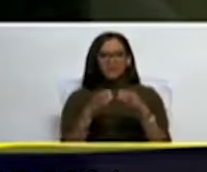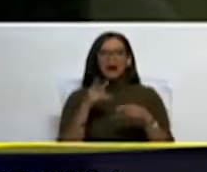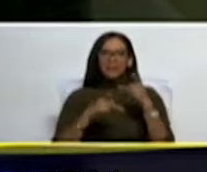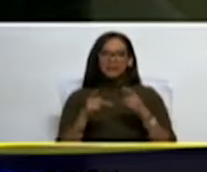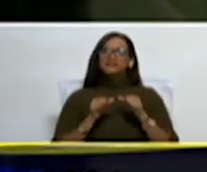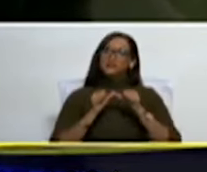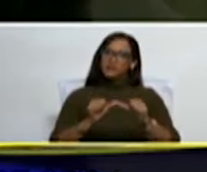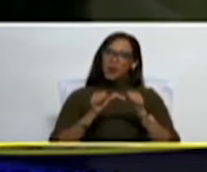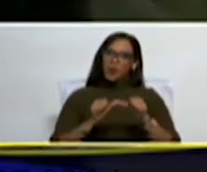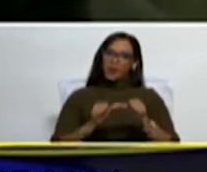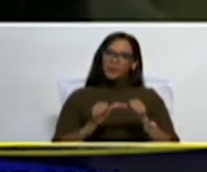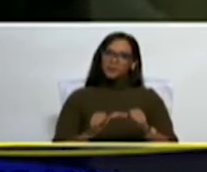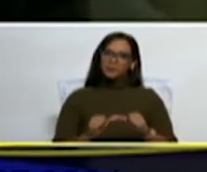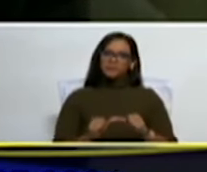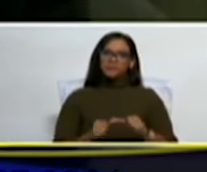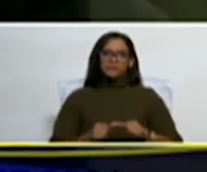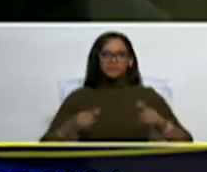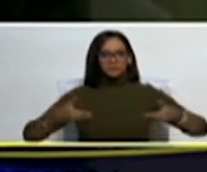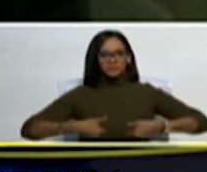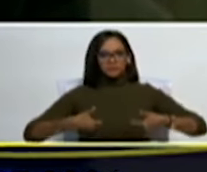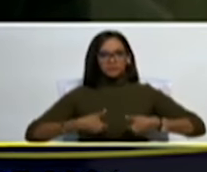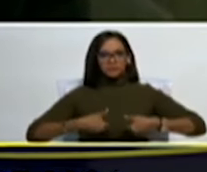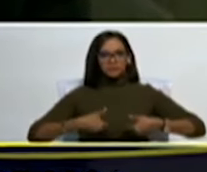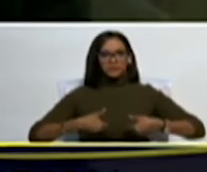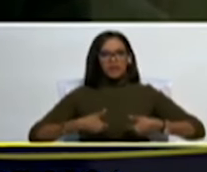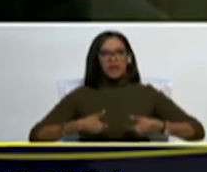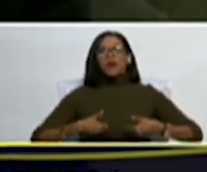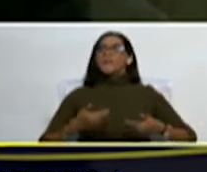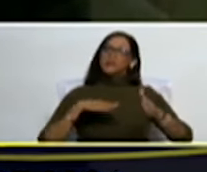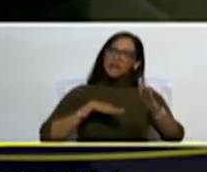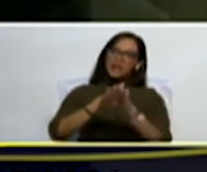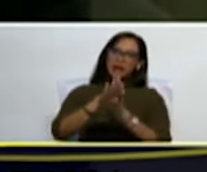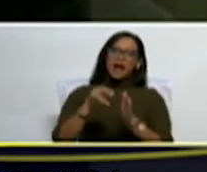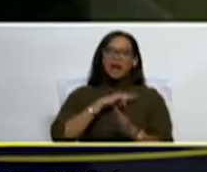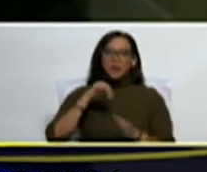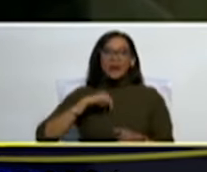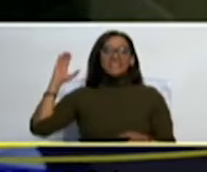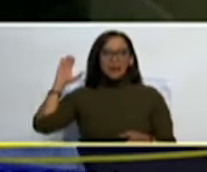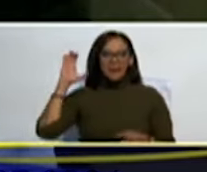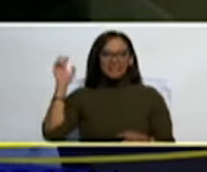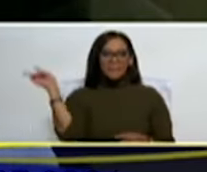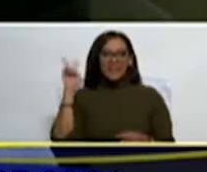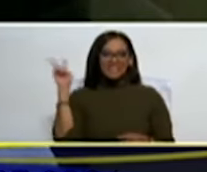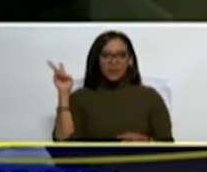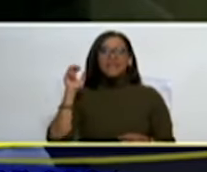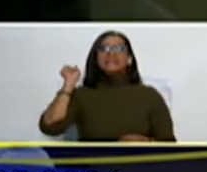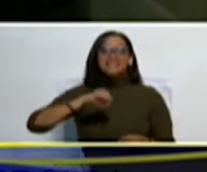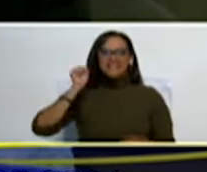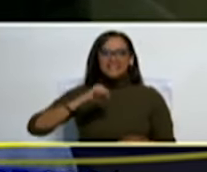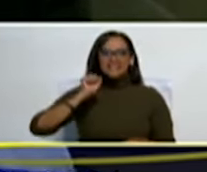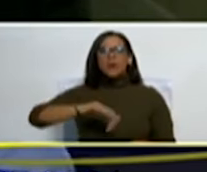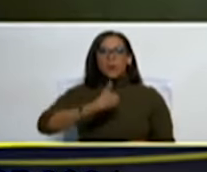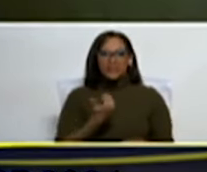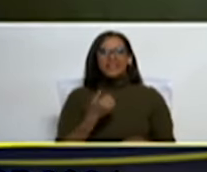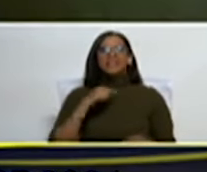Unidos empezó a amenazar de que va a quitar la licencia 44, la licencia esta para el tema